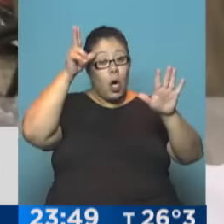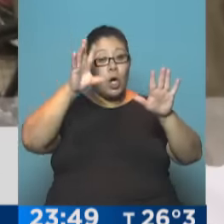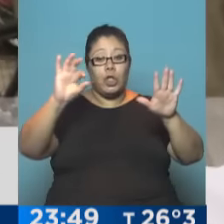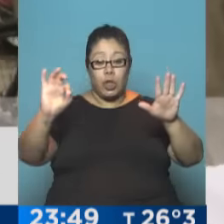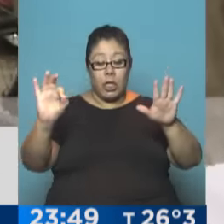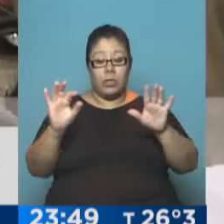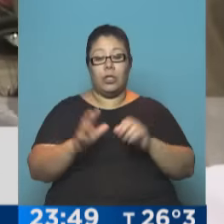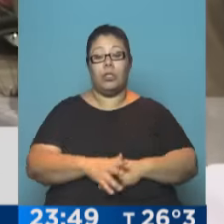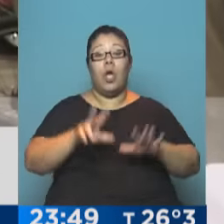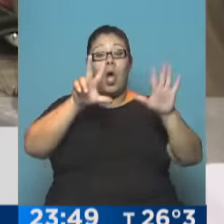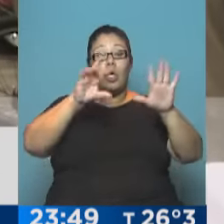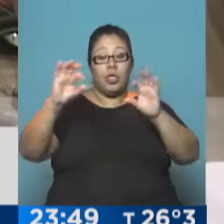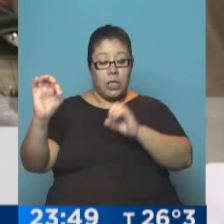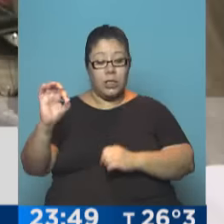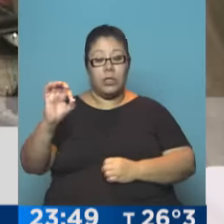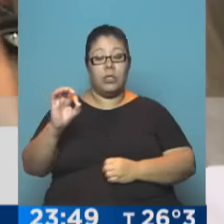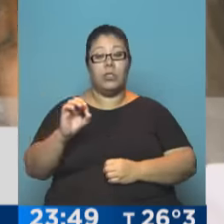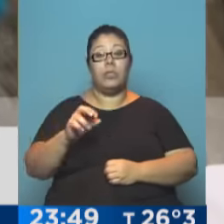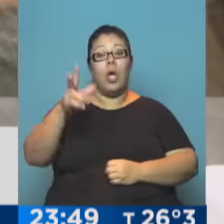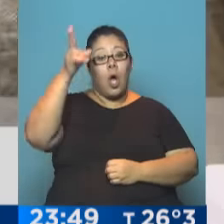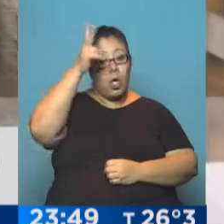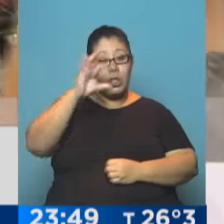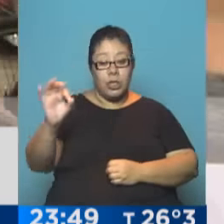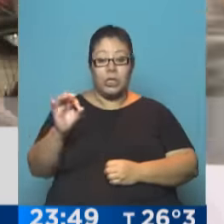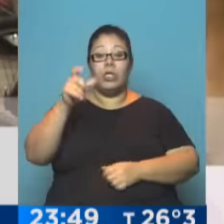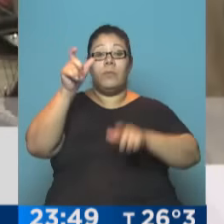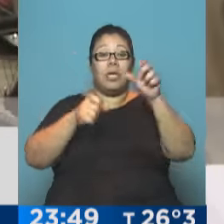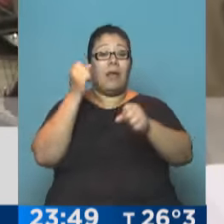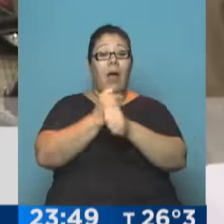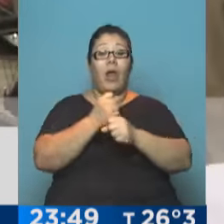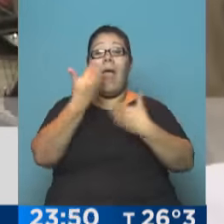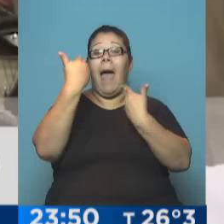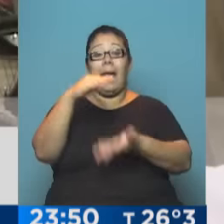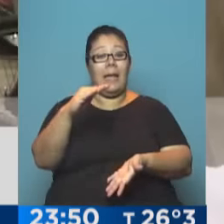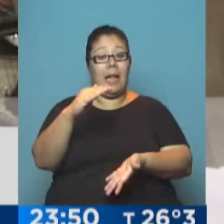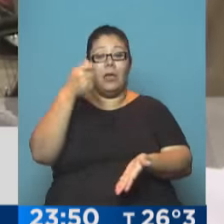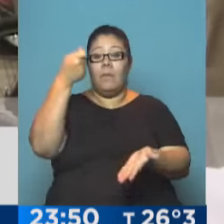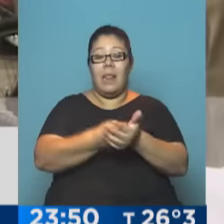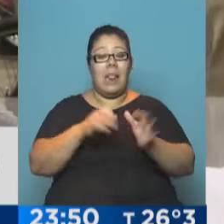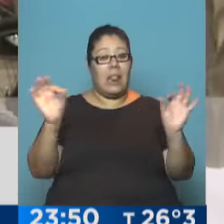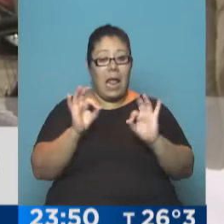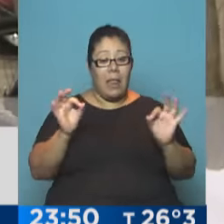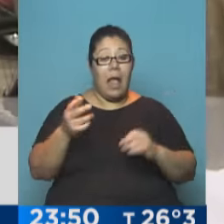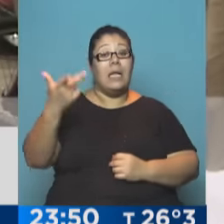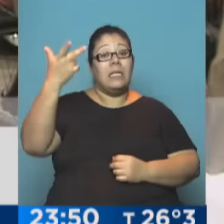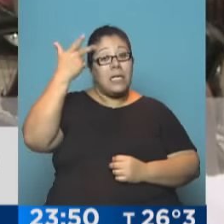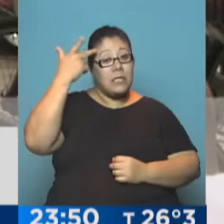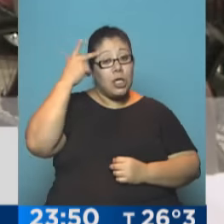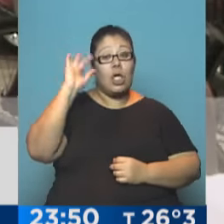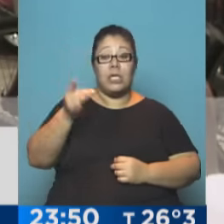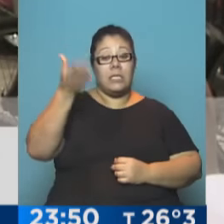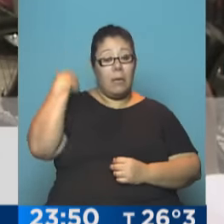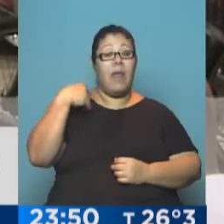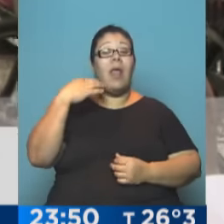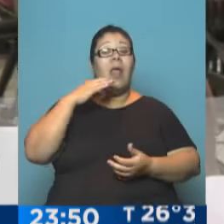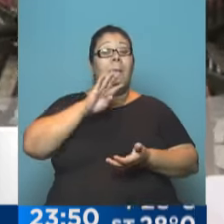nos desempeñamos en el grupo 23 el aguinaldo que debió haber pagado la empresa el 18 de diciembre. Y al mismo